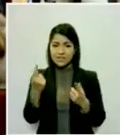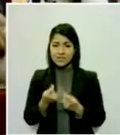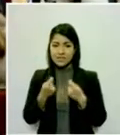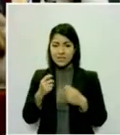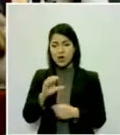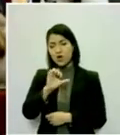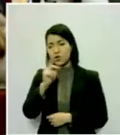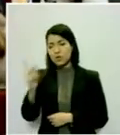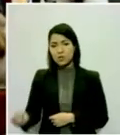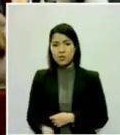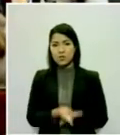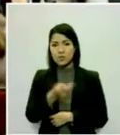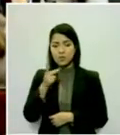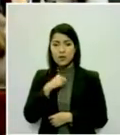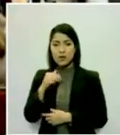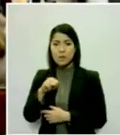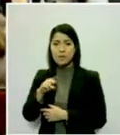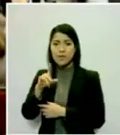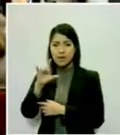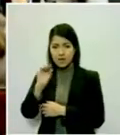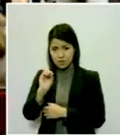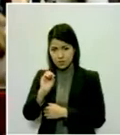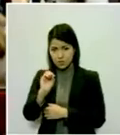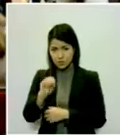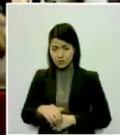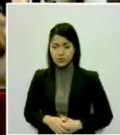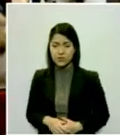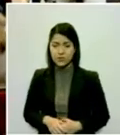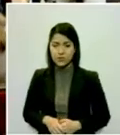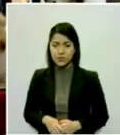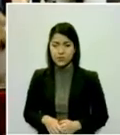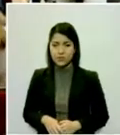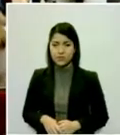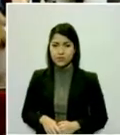Siguiente pregunta, Amilcar Salazar Méndez, Milenio.